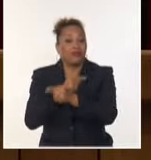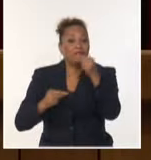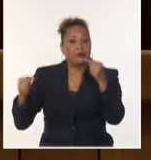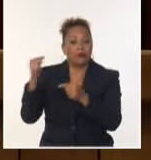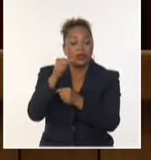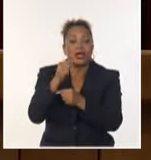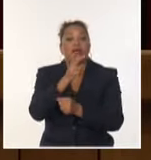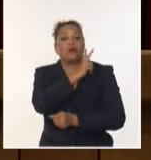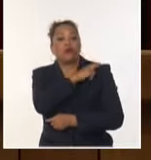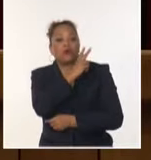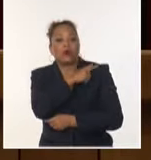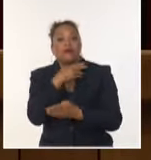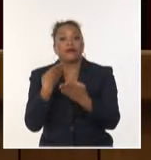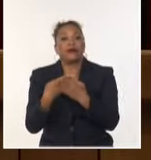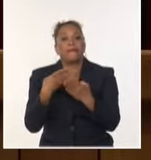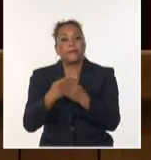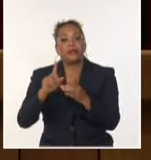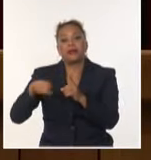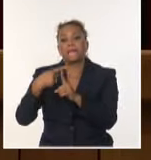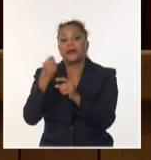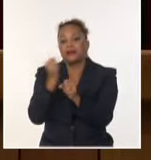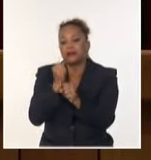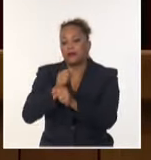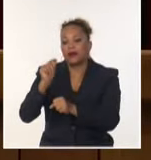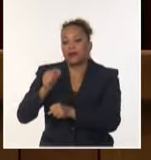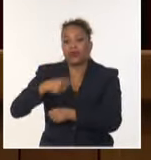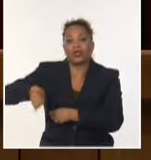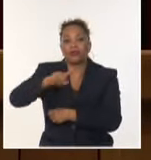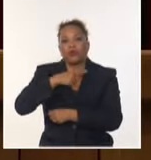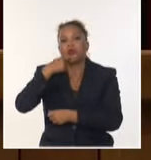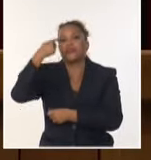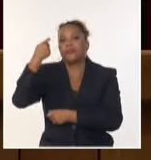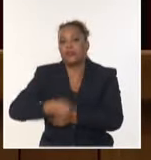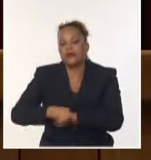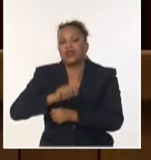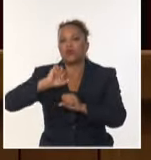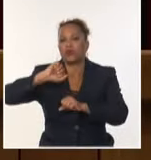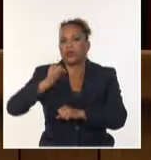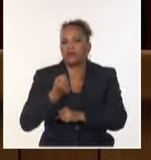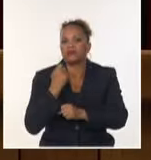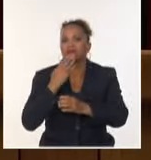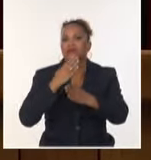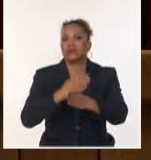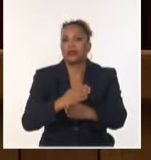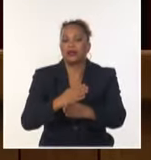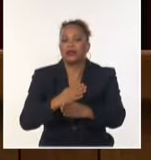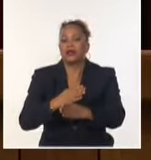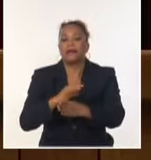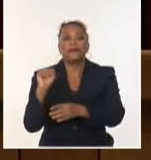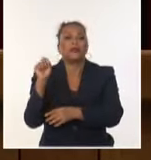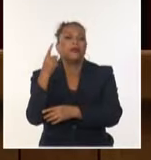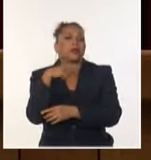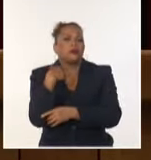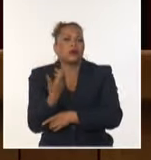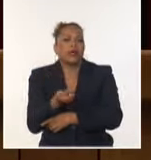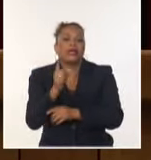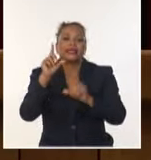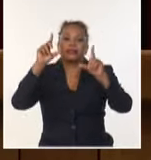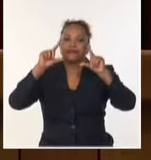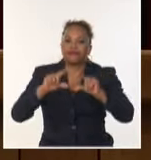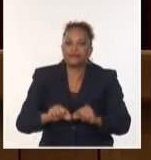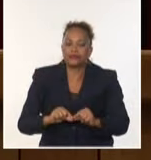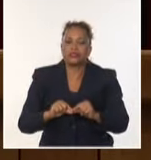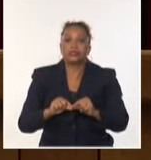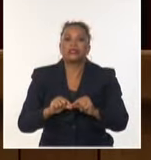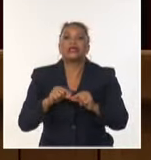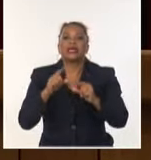y sus trabajadores tenemos el deber y la obligación de detener, en primer lugar, el decrecimiento significativo